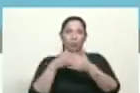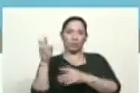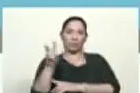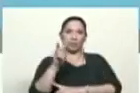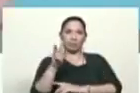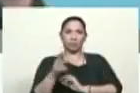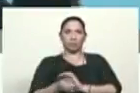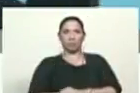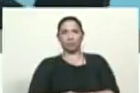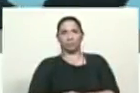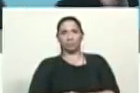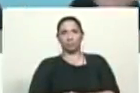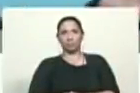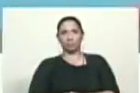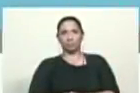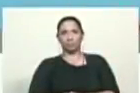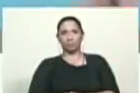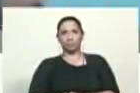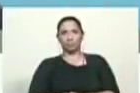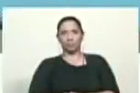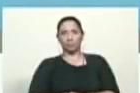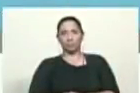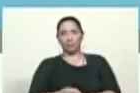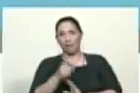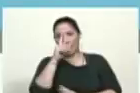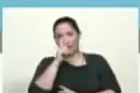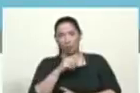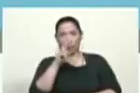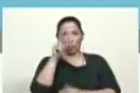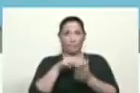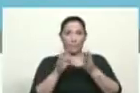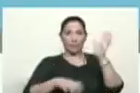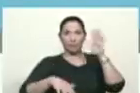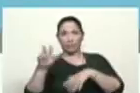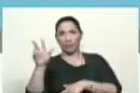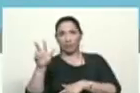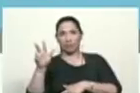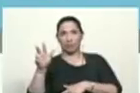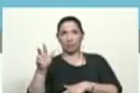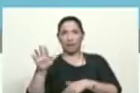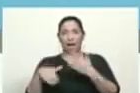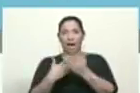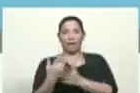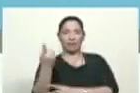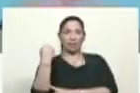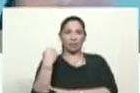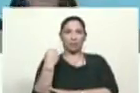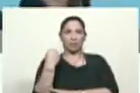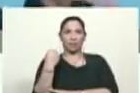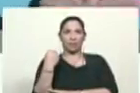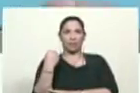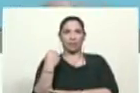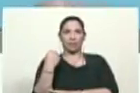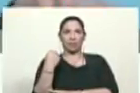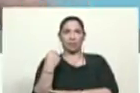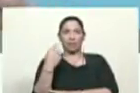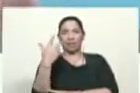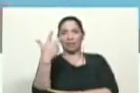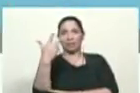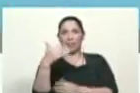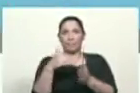ataque a la moneda. Desde el año 2013 hasta ayer han manipulado